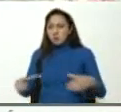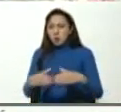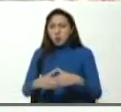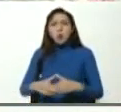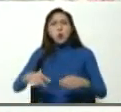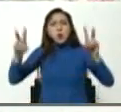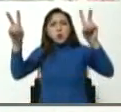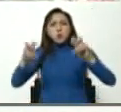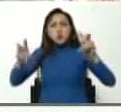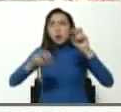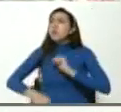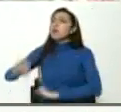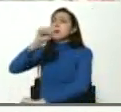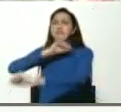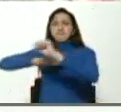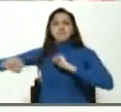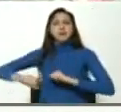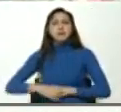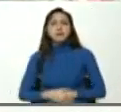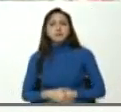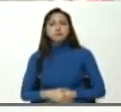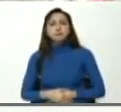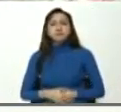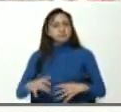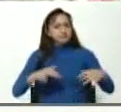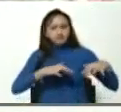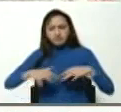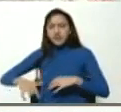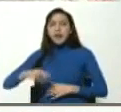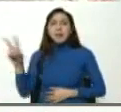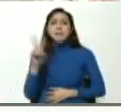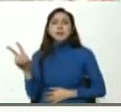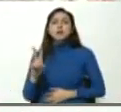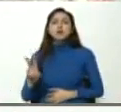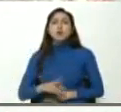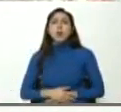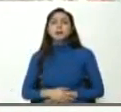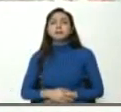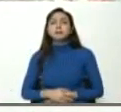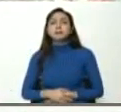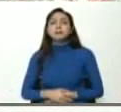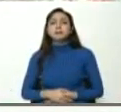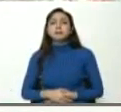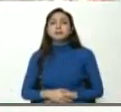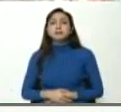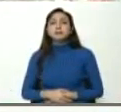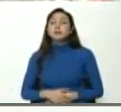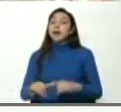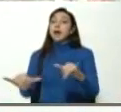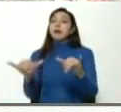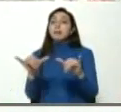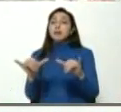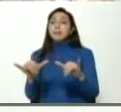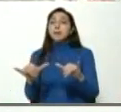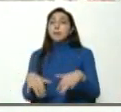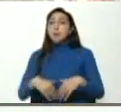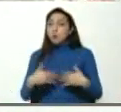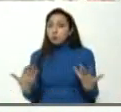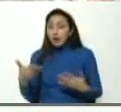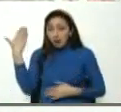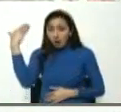concepto de defensa de la guerra de todo el pueblo así como hubo